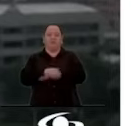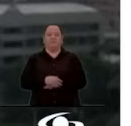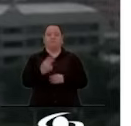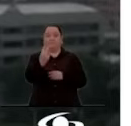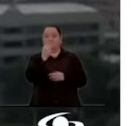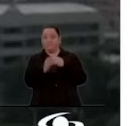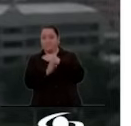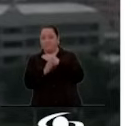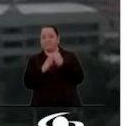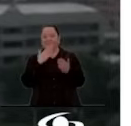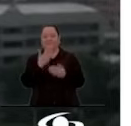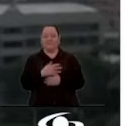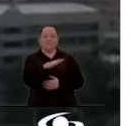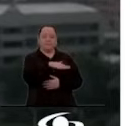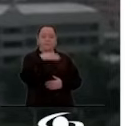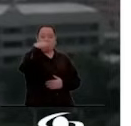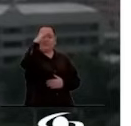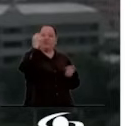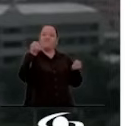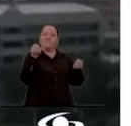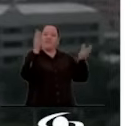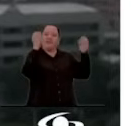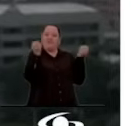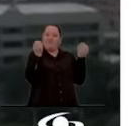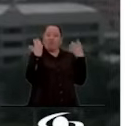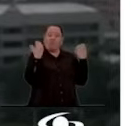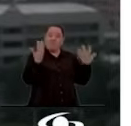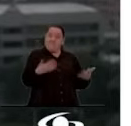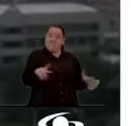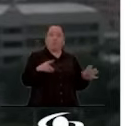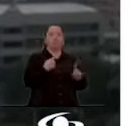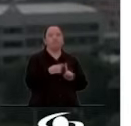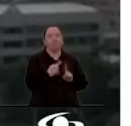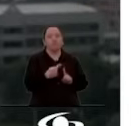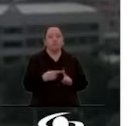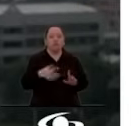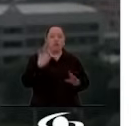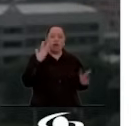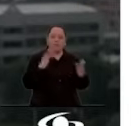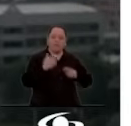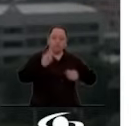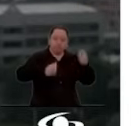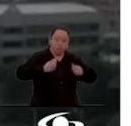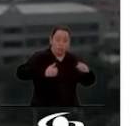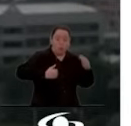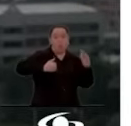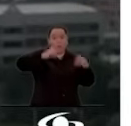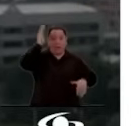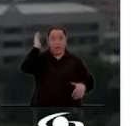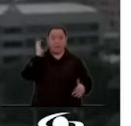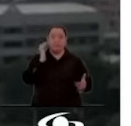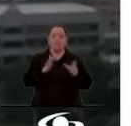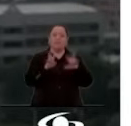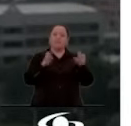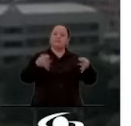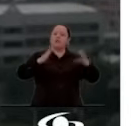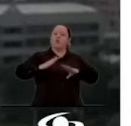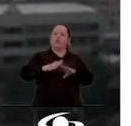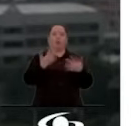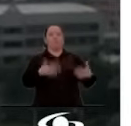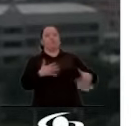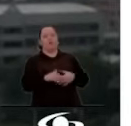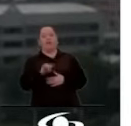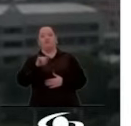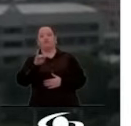seguir con nosotros en Medellín terminó la feria de las flores con resultados positivos la ciudad batió récord en el rendimiento económico y se destacó en temas de seguridad Alfonso